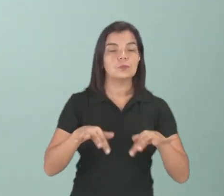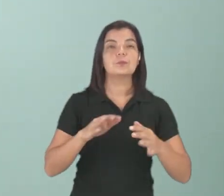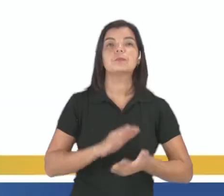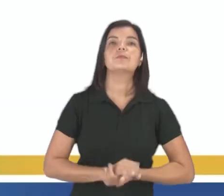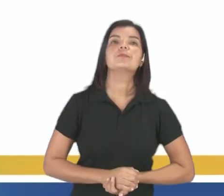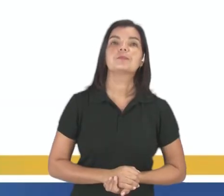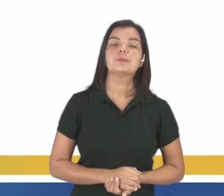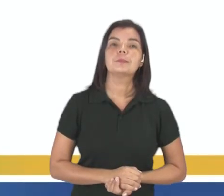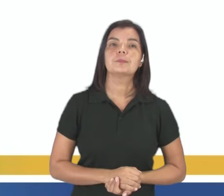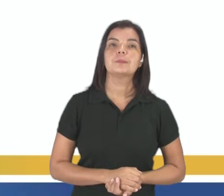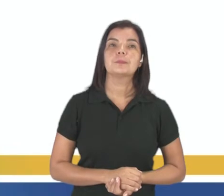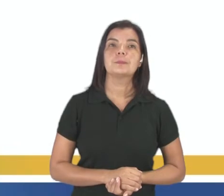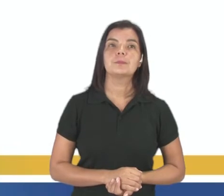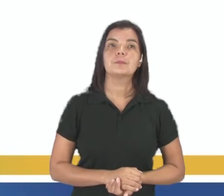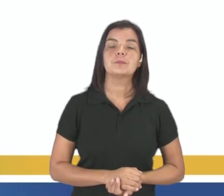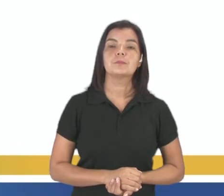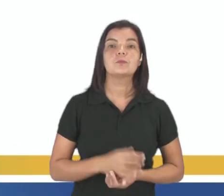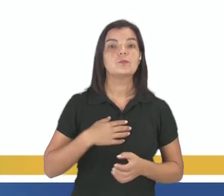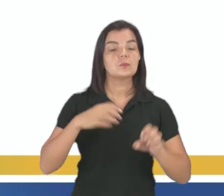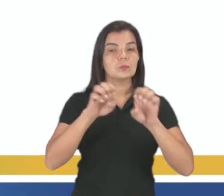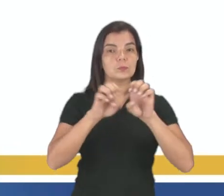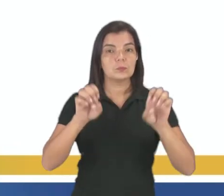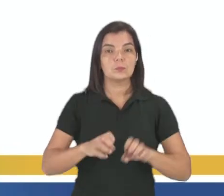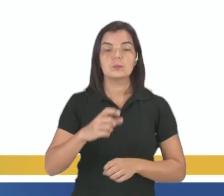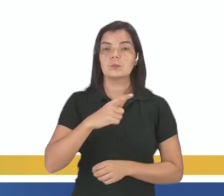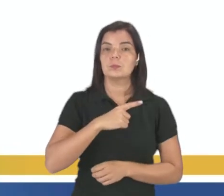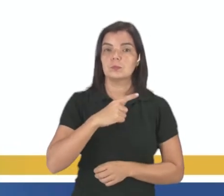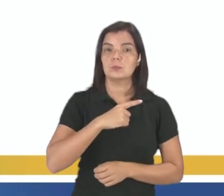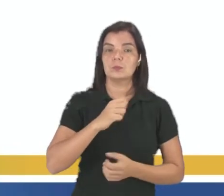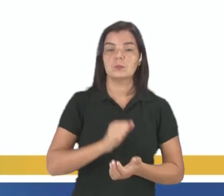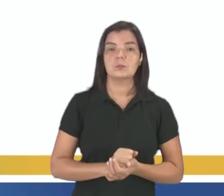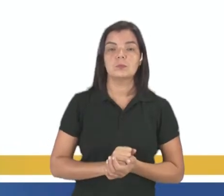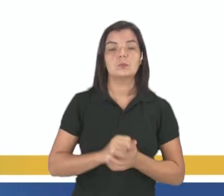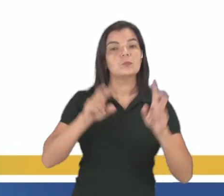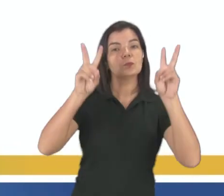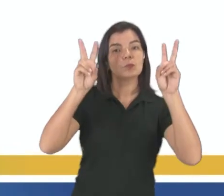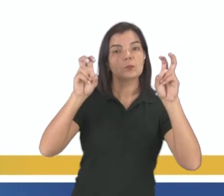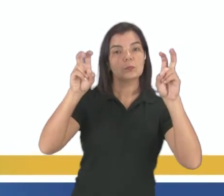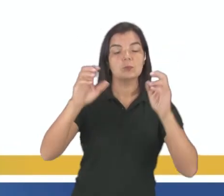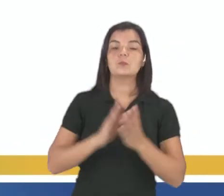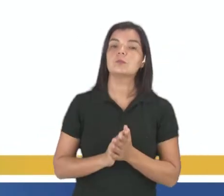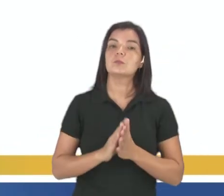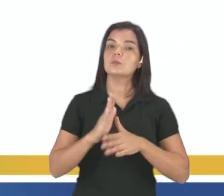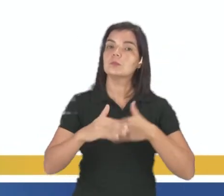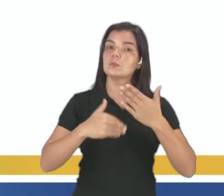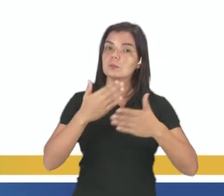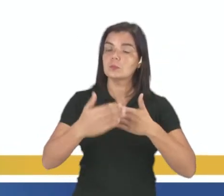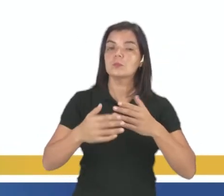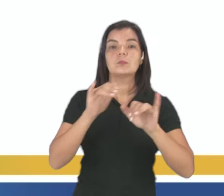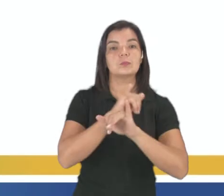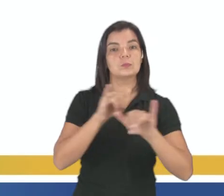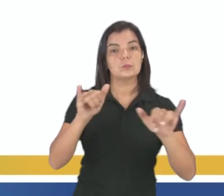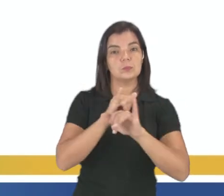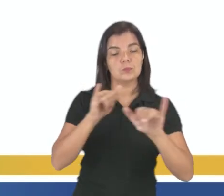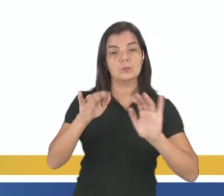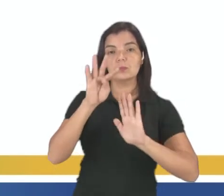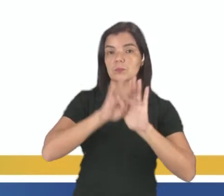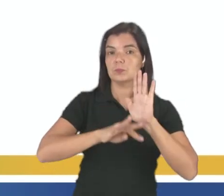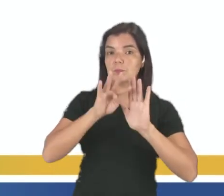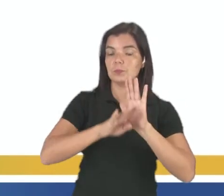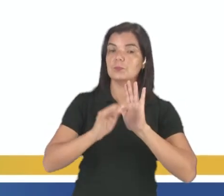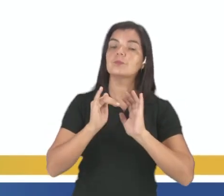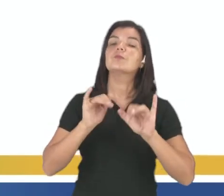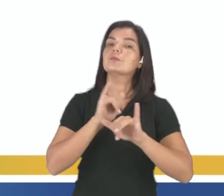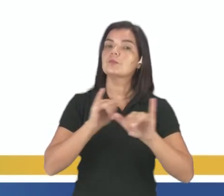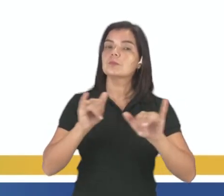conclusão, ok? Vamos para o português? Então, na estrutura, nós vamos ter o tema, o desenvolvimento da notícia ou do texto